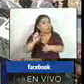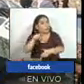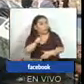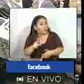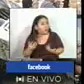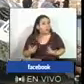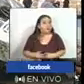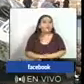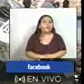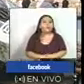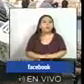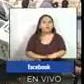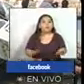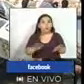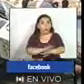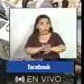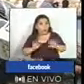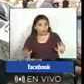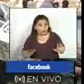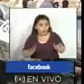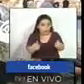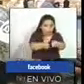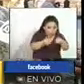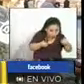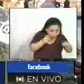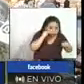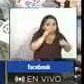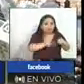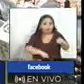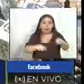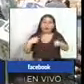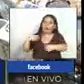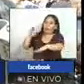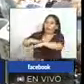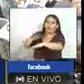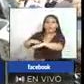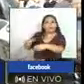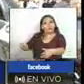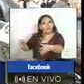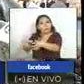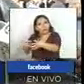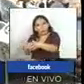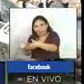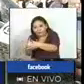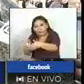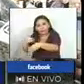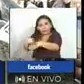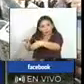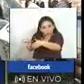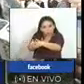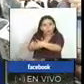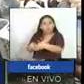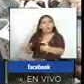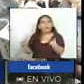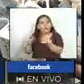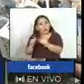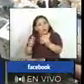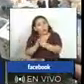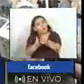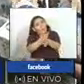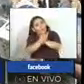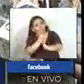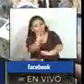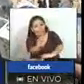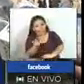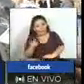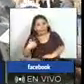Inmediatamente esté publicado, yo convoco a la Comisión Política e igual voy a solicitar la presencia del ministro de